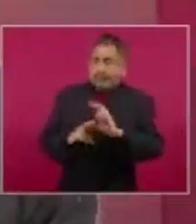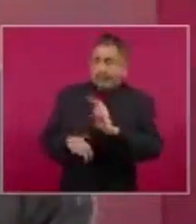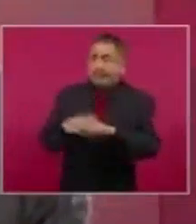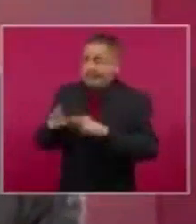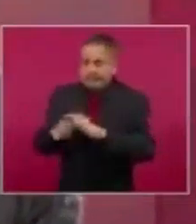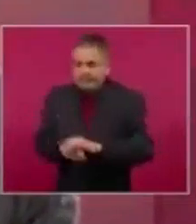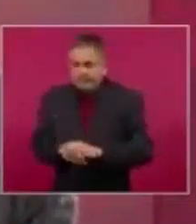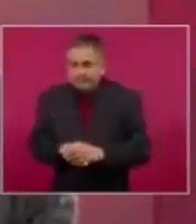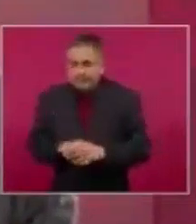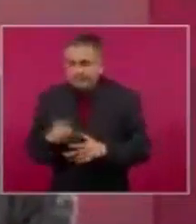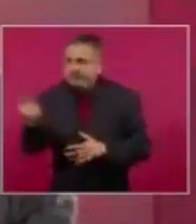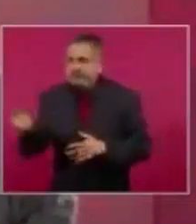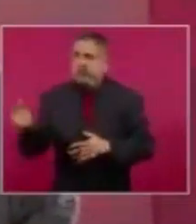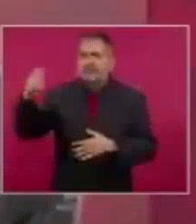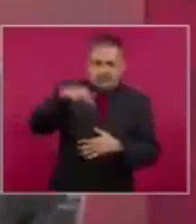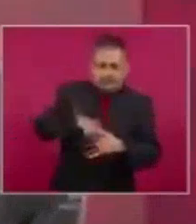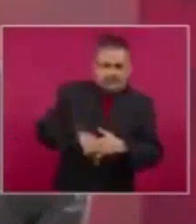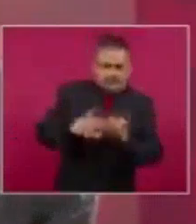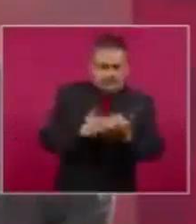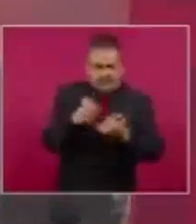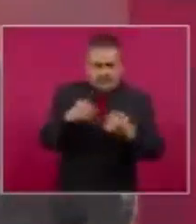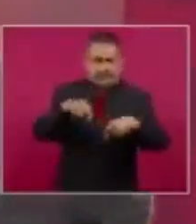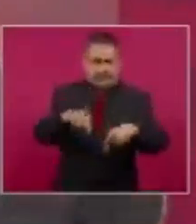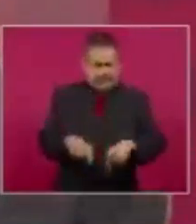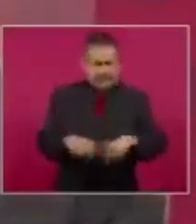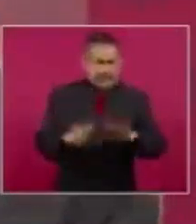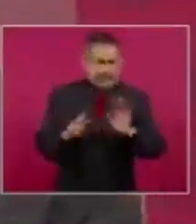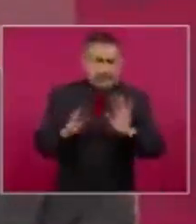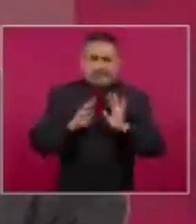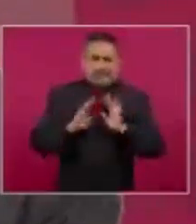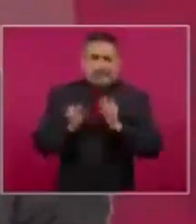Que venga a batear aquí.